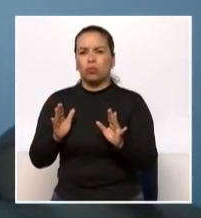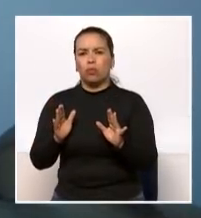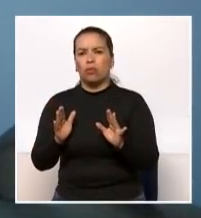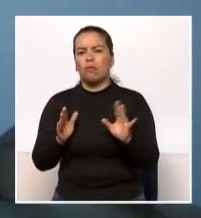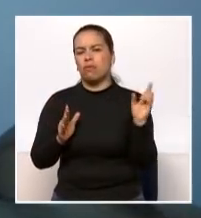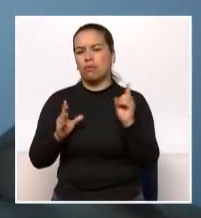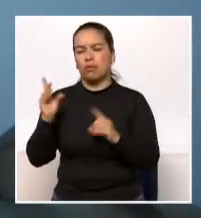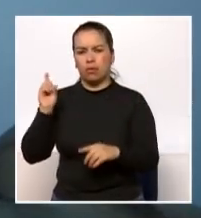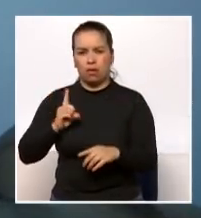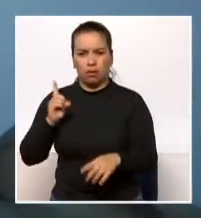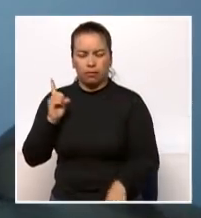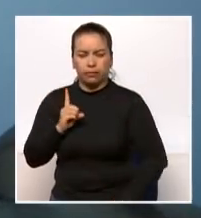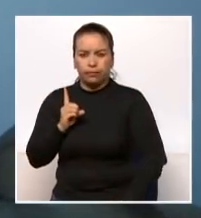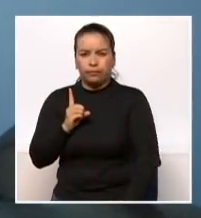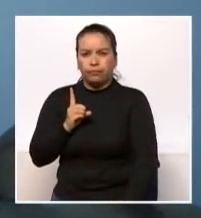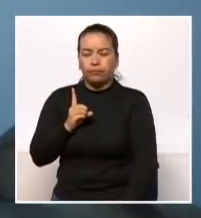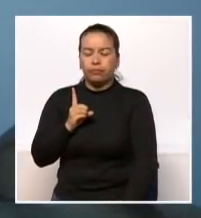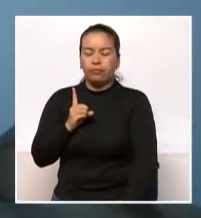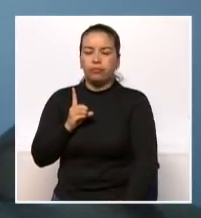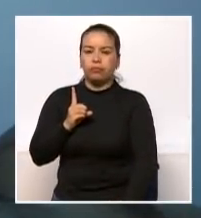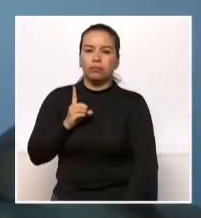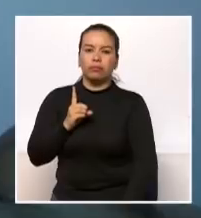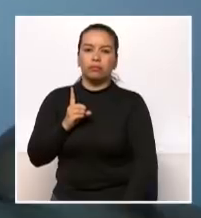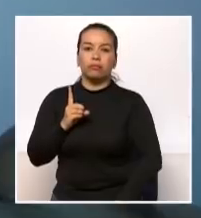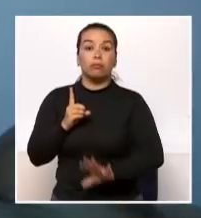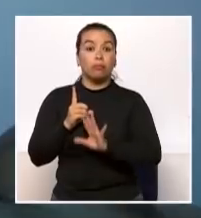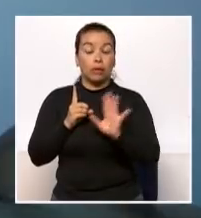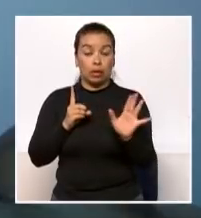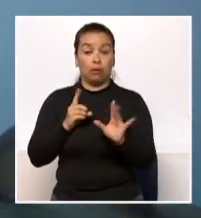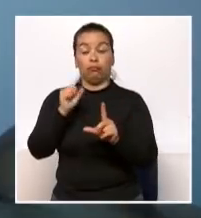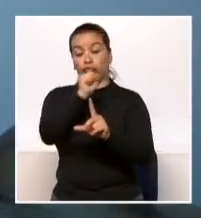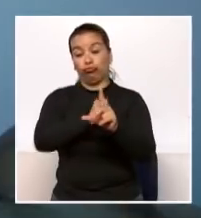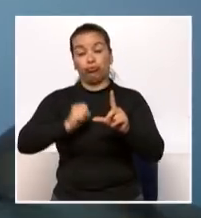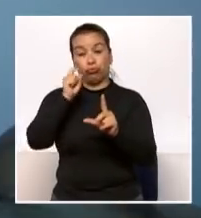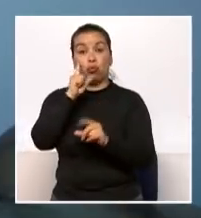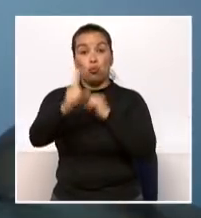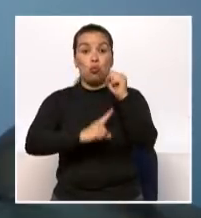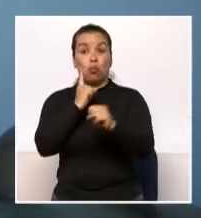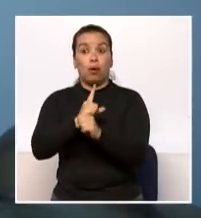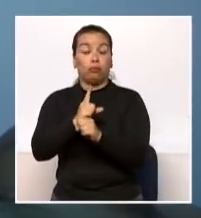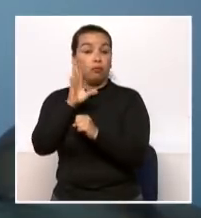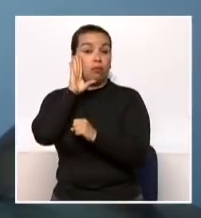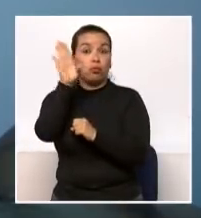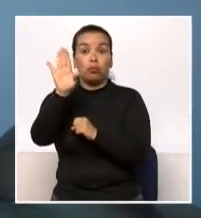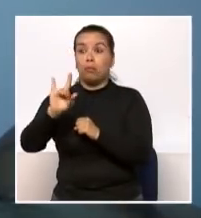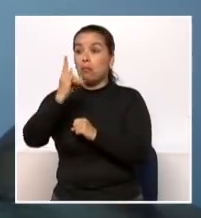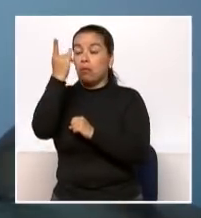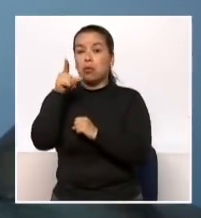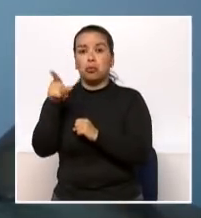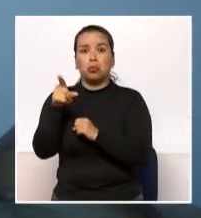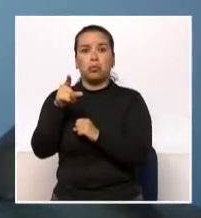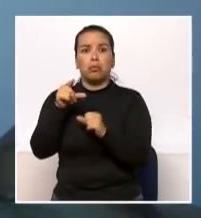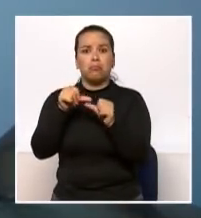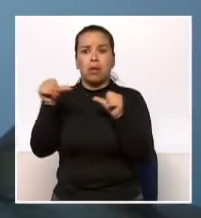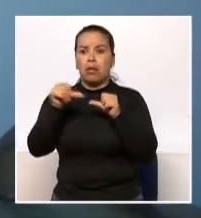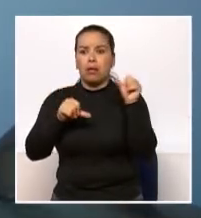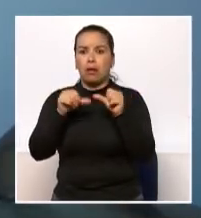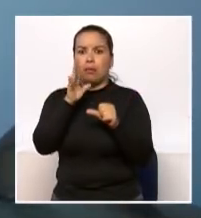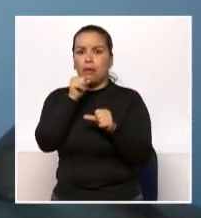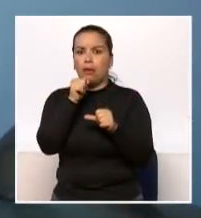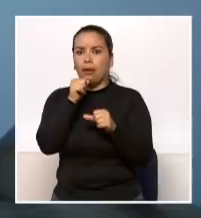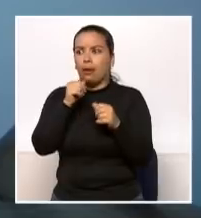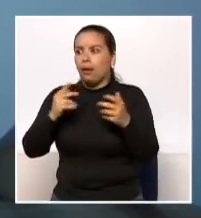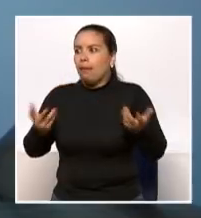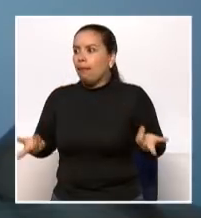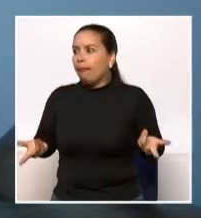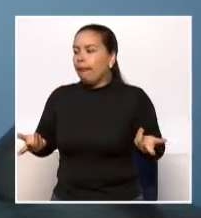derecho y va y se hace la ecografía al año, y pues si usted encuentra un nódulo derecho pero no tiene medidas, Jorge, ahí no puede ver